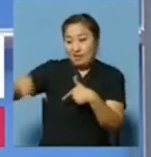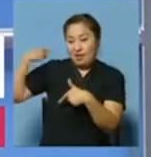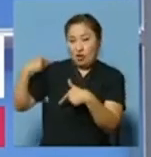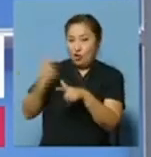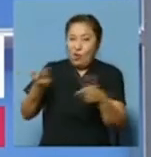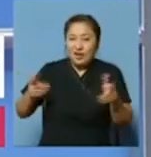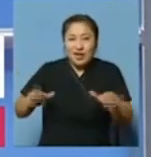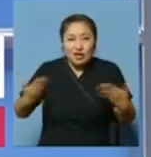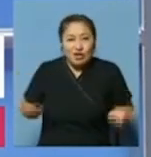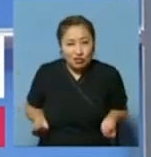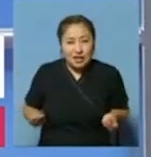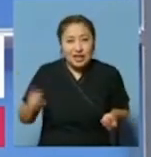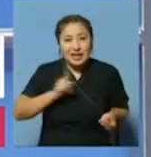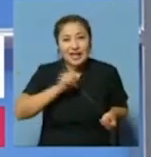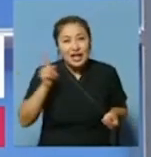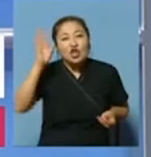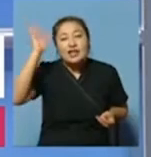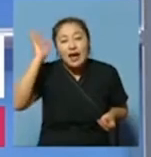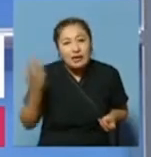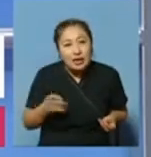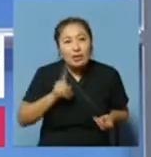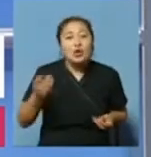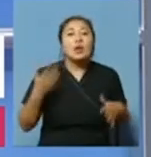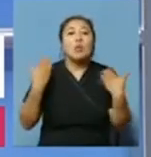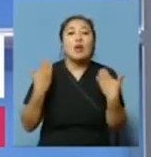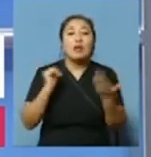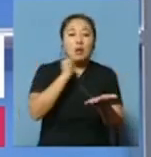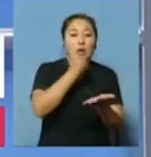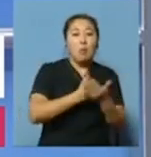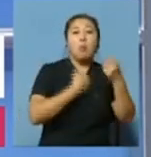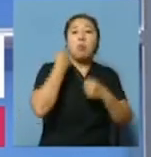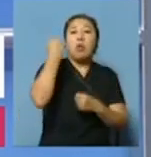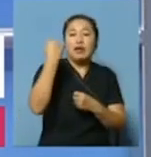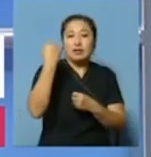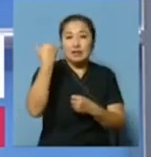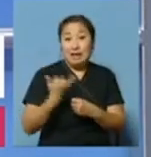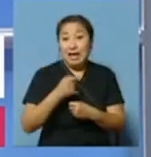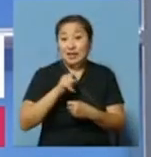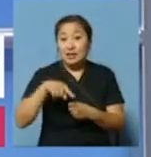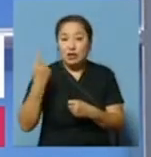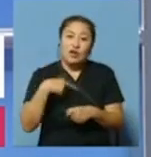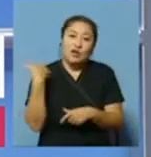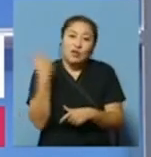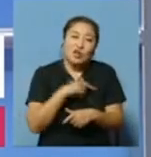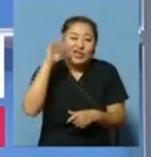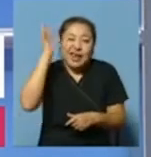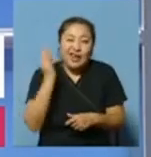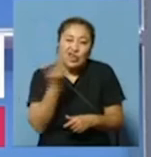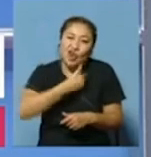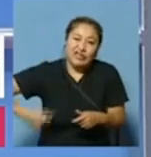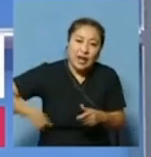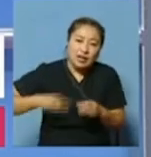entonces nosotros somos conscientes que ellos tienen una posición de poder más fuerte que la nuestra pues son poder son